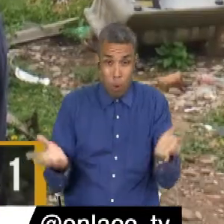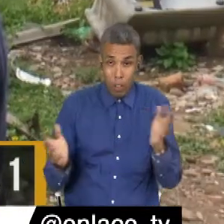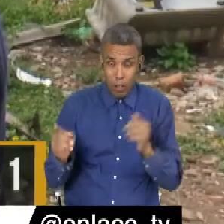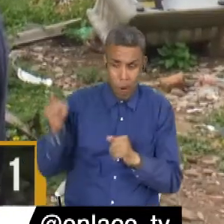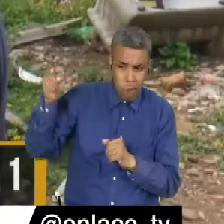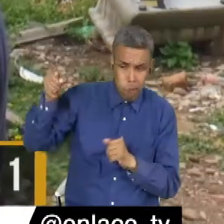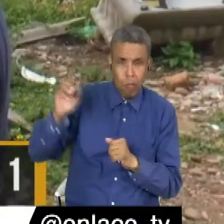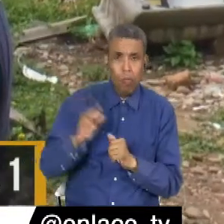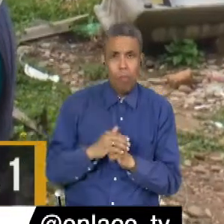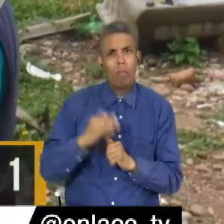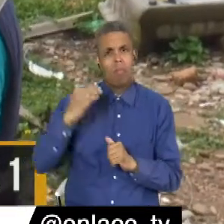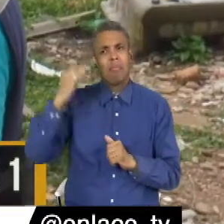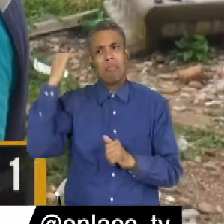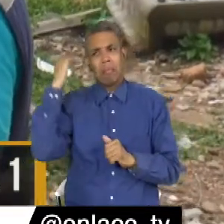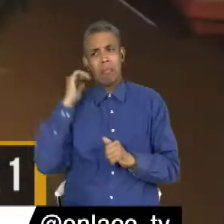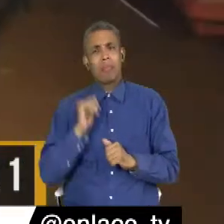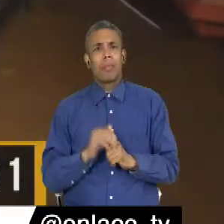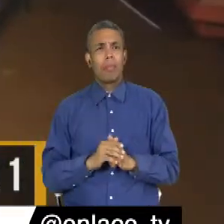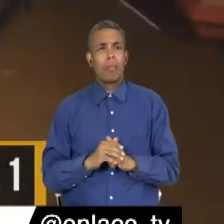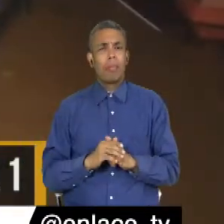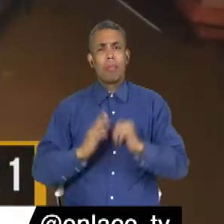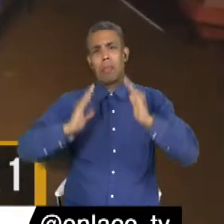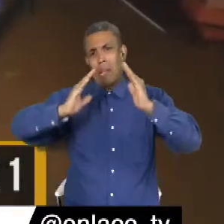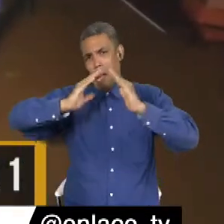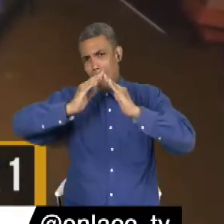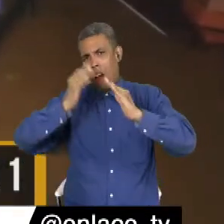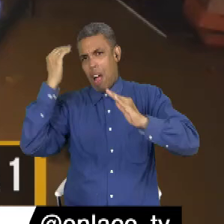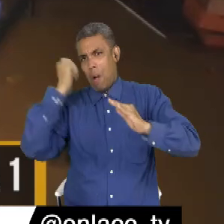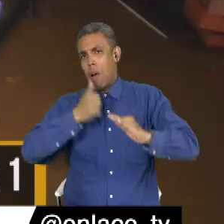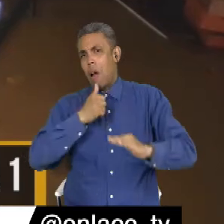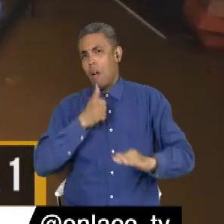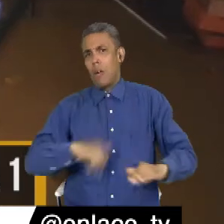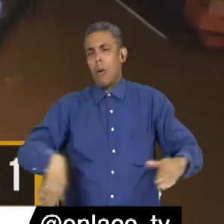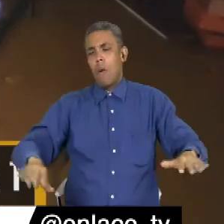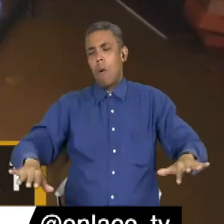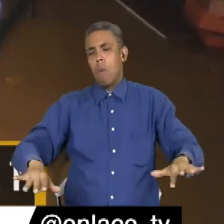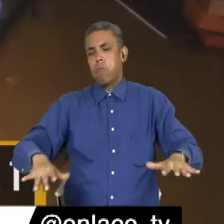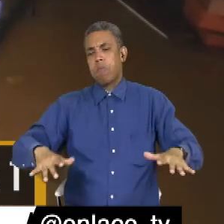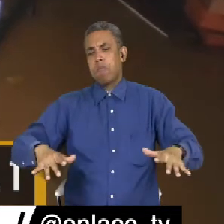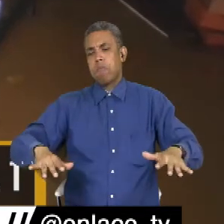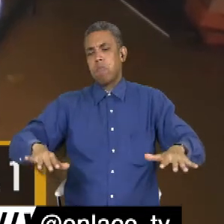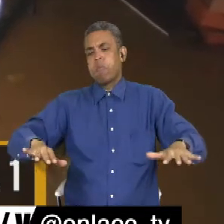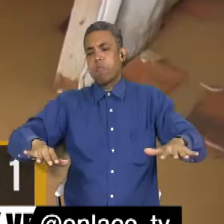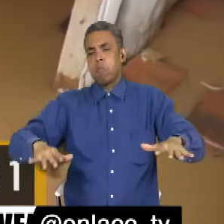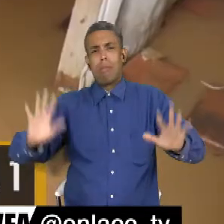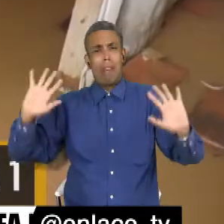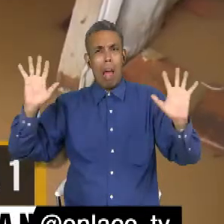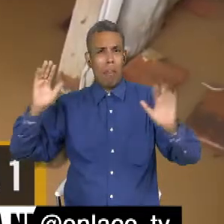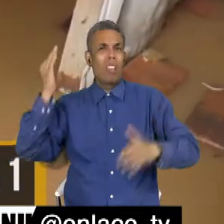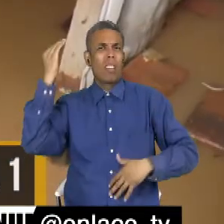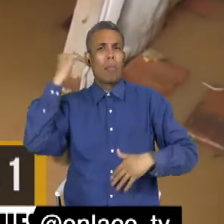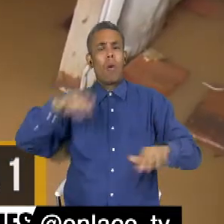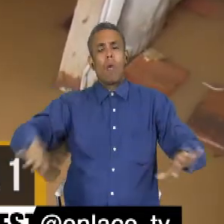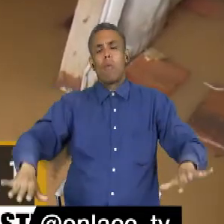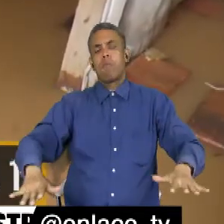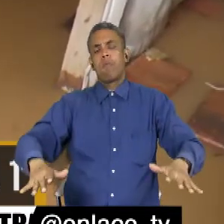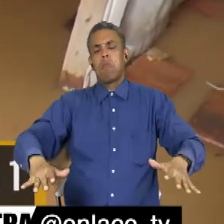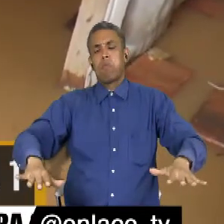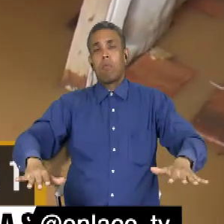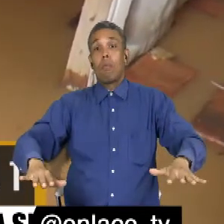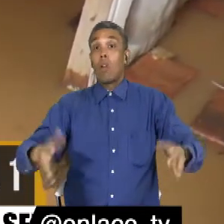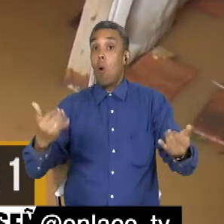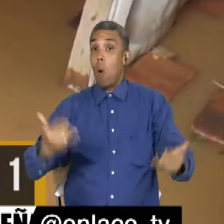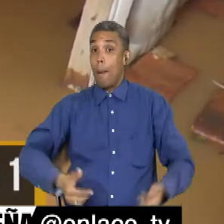principio se nos metía el agua en el patio, pero luego bajaba. Y ya pues hace 4 días pues sí ya empezó a subir y pues ya hoy subió